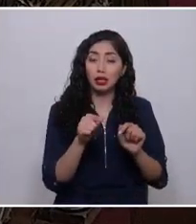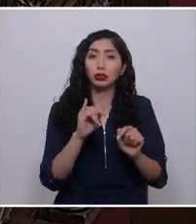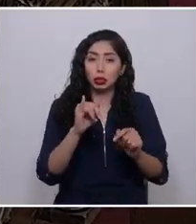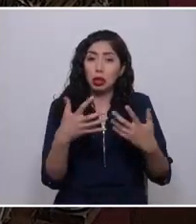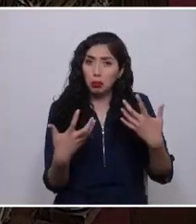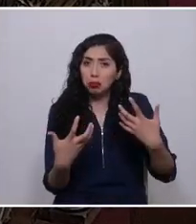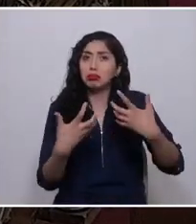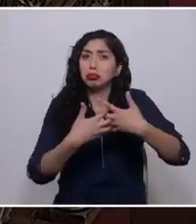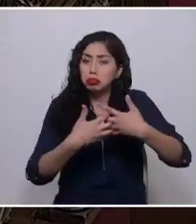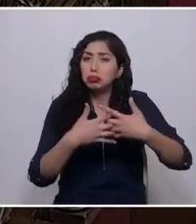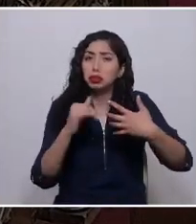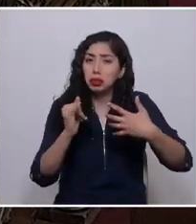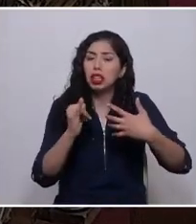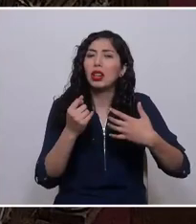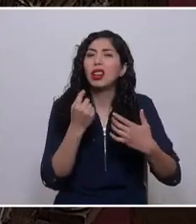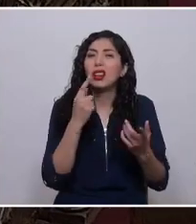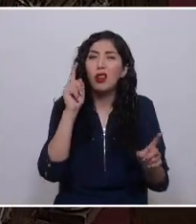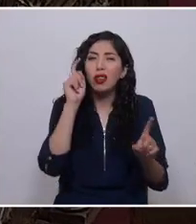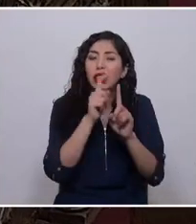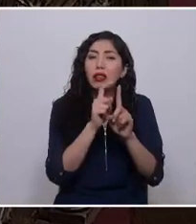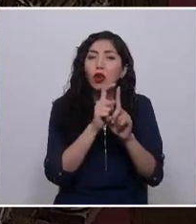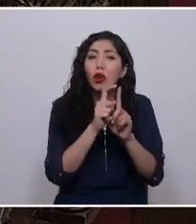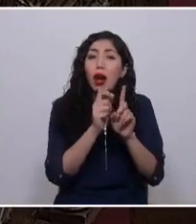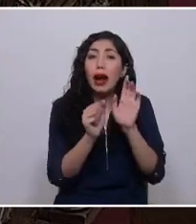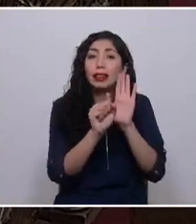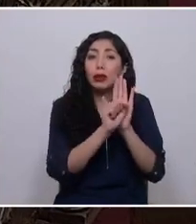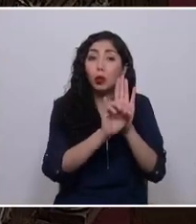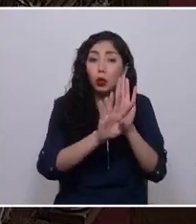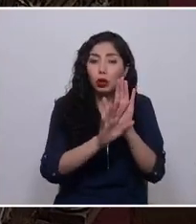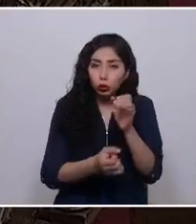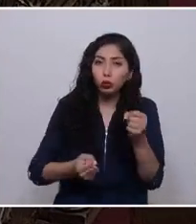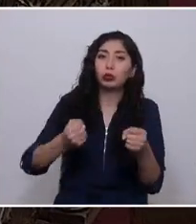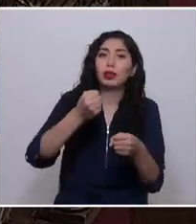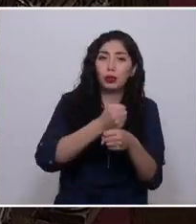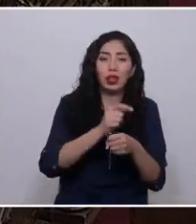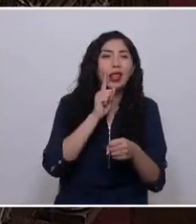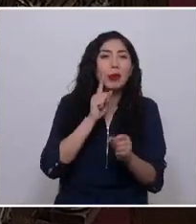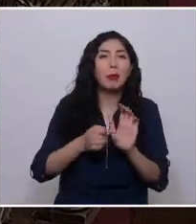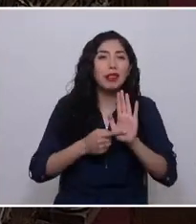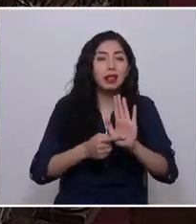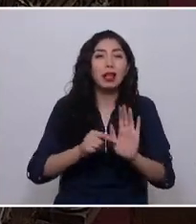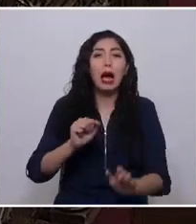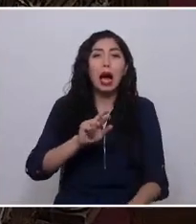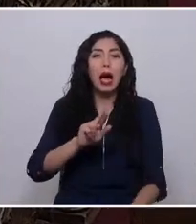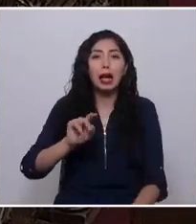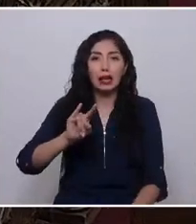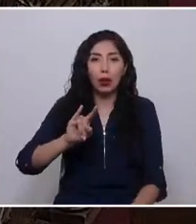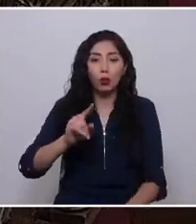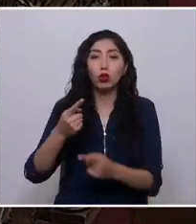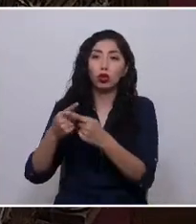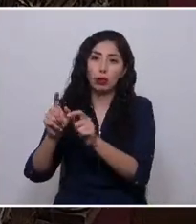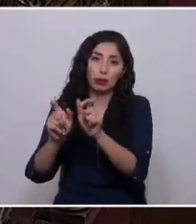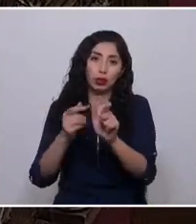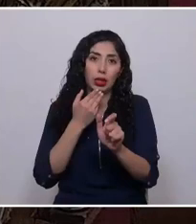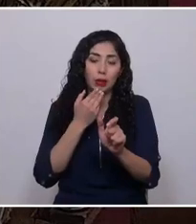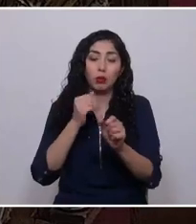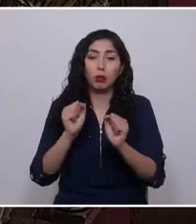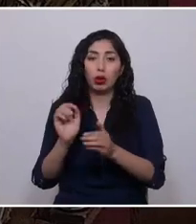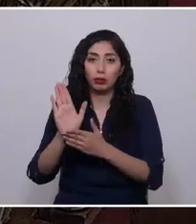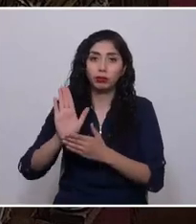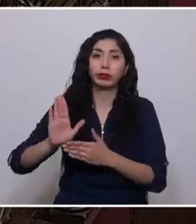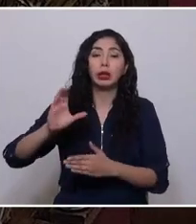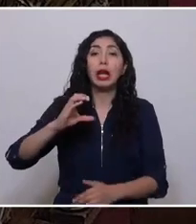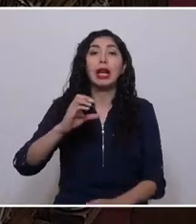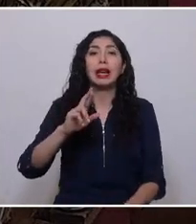que sustituye el artículo 4. La presentó el señor Arrau y otros autores. Para referirse a ella, tiene la palabra el señor Eduardo